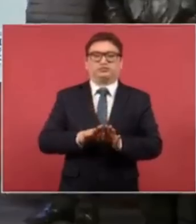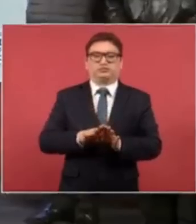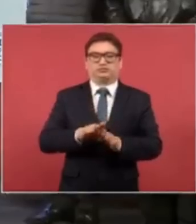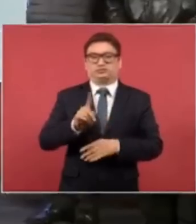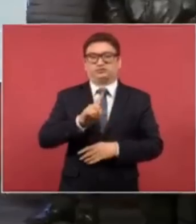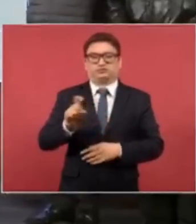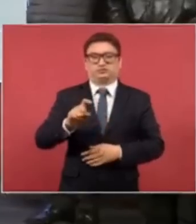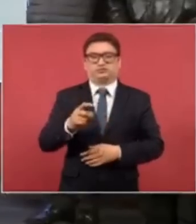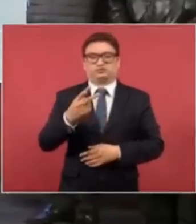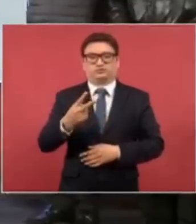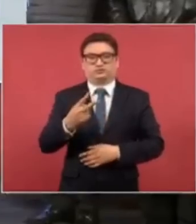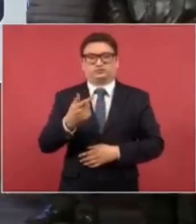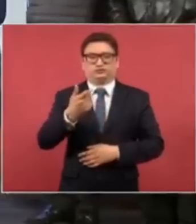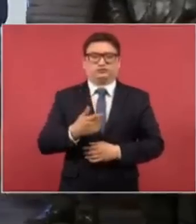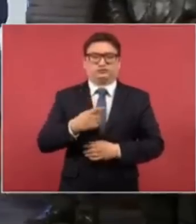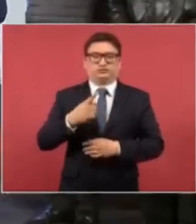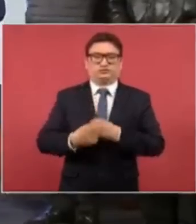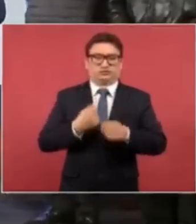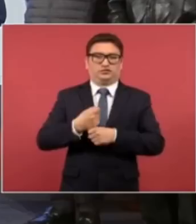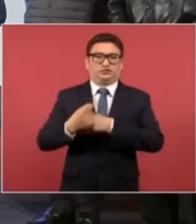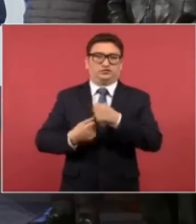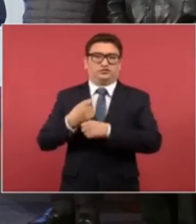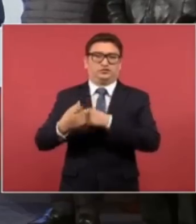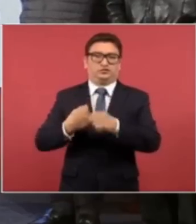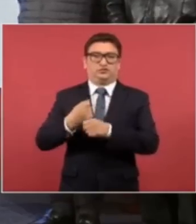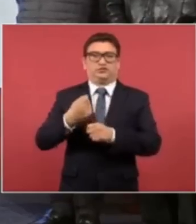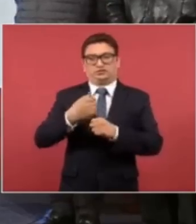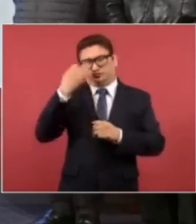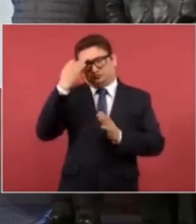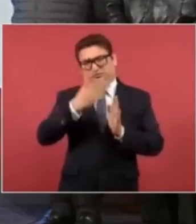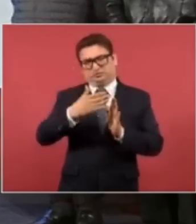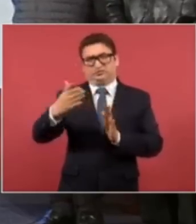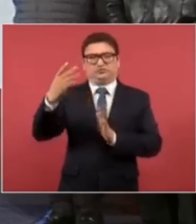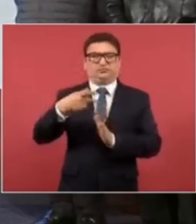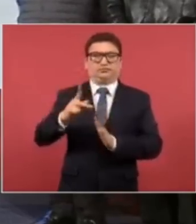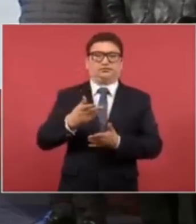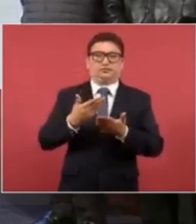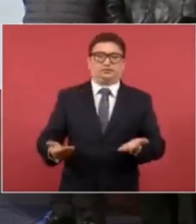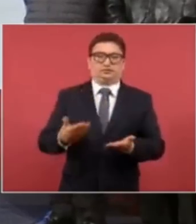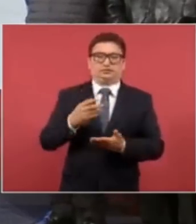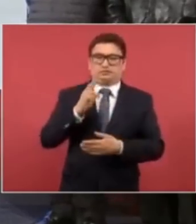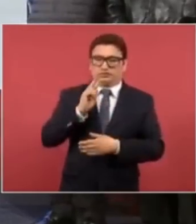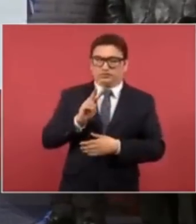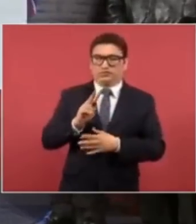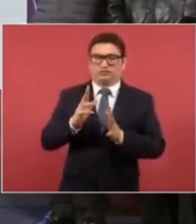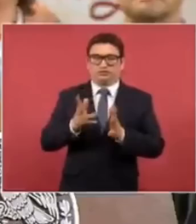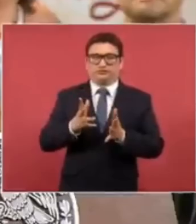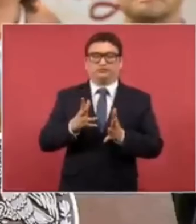Amigos y amigas, vamos a ir a la conferencia hoy 1 de diciembre. El presidente Andrés Manuel López